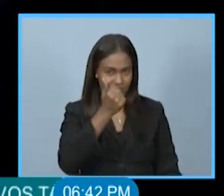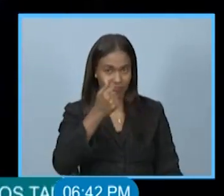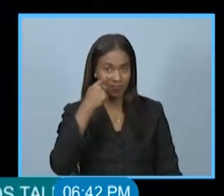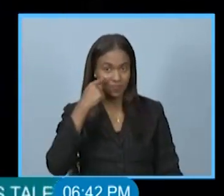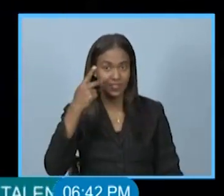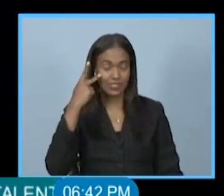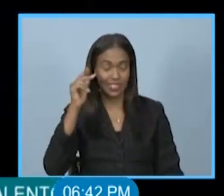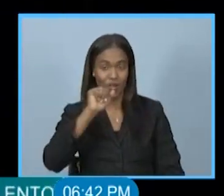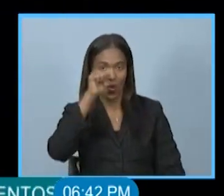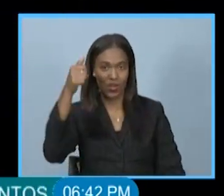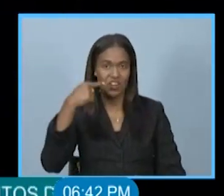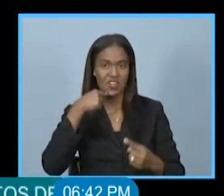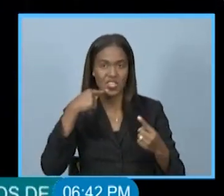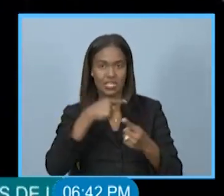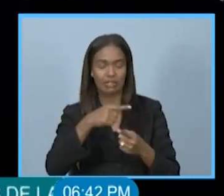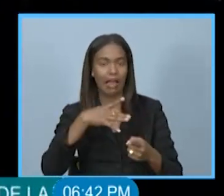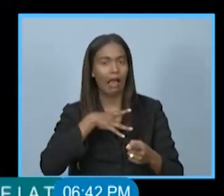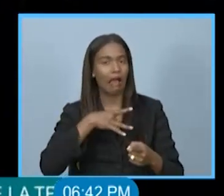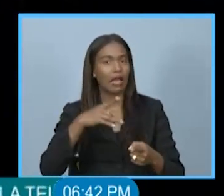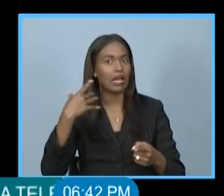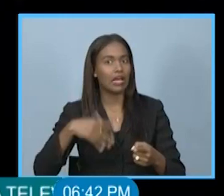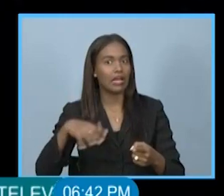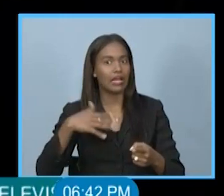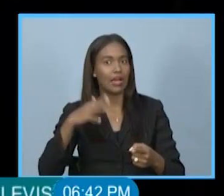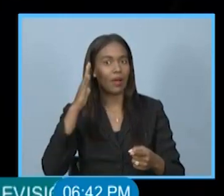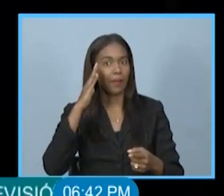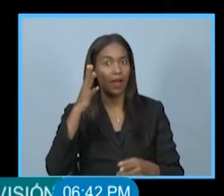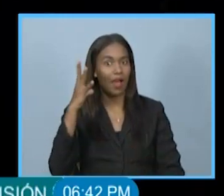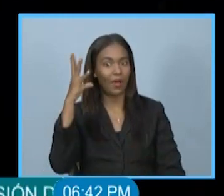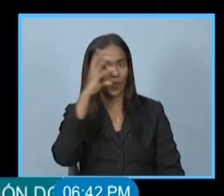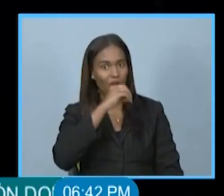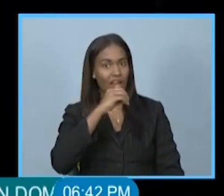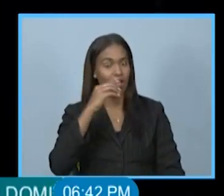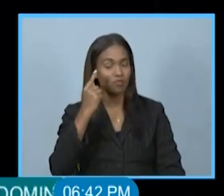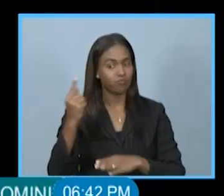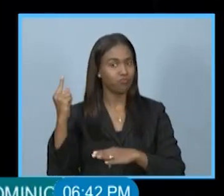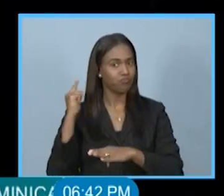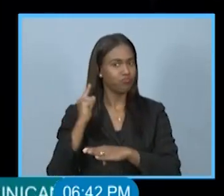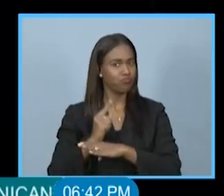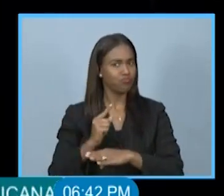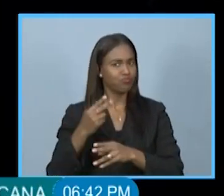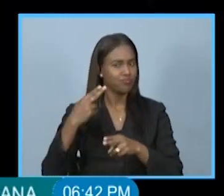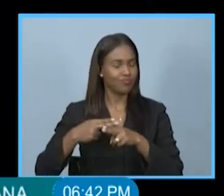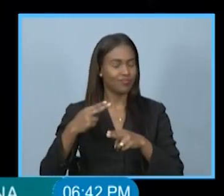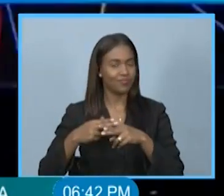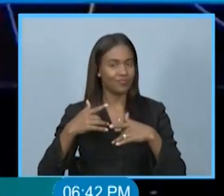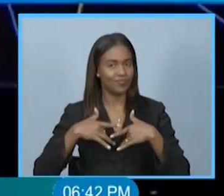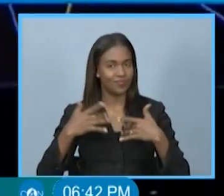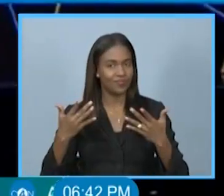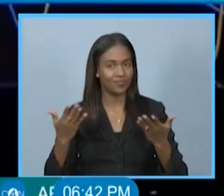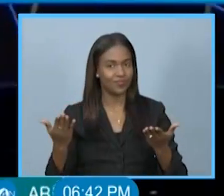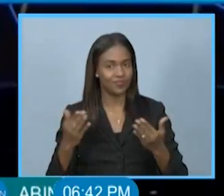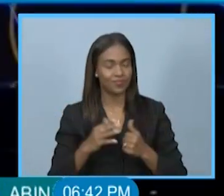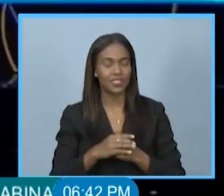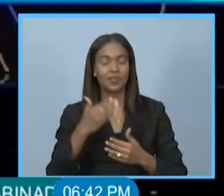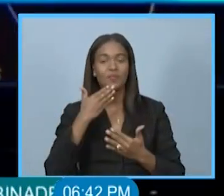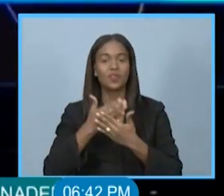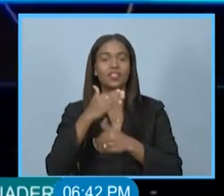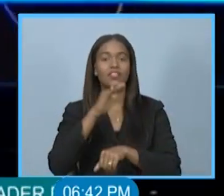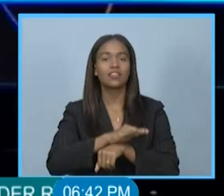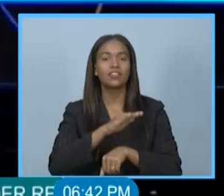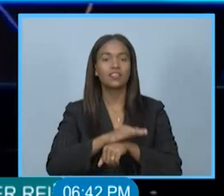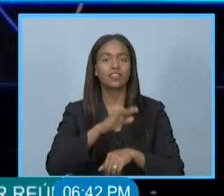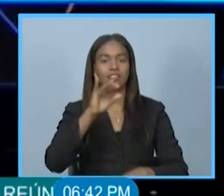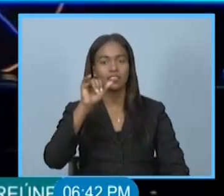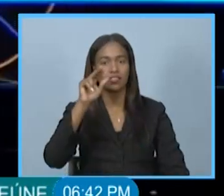tú leas la próxima noticia me encanta creo que vas a televisar bastante bien cómo estás Cómo te llamas buenas tardes Mi